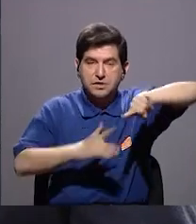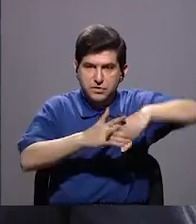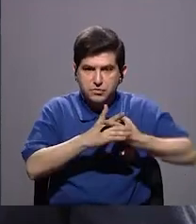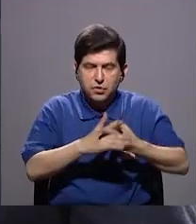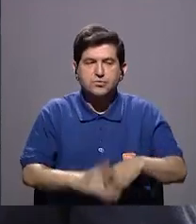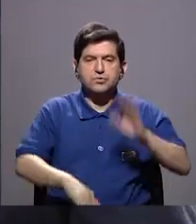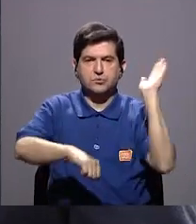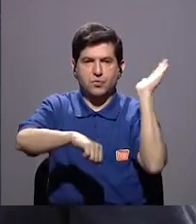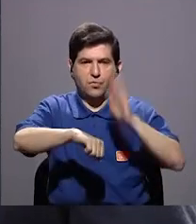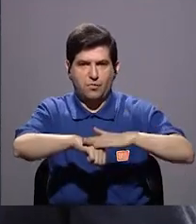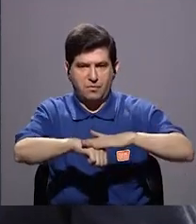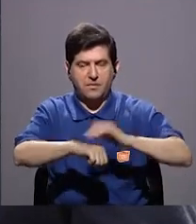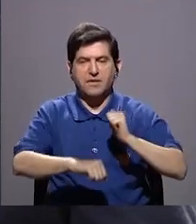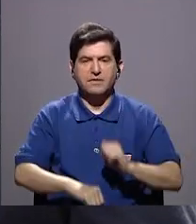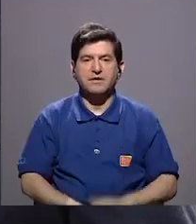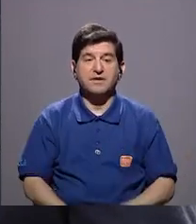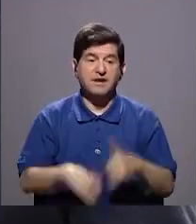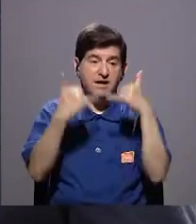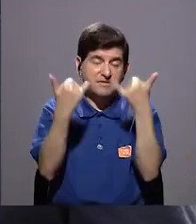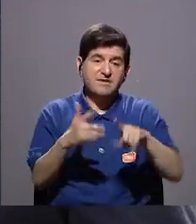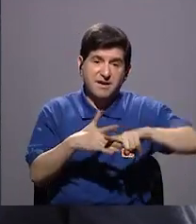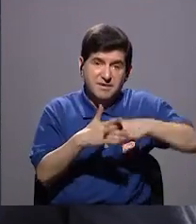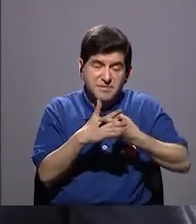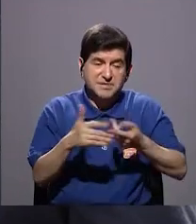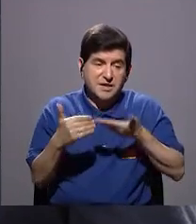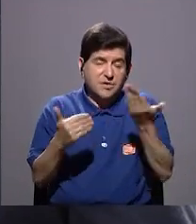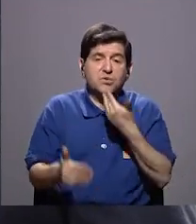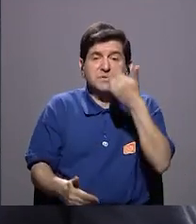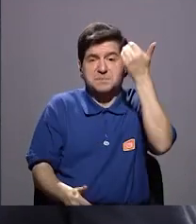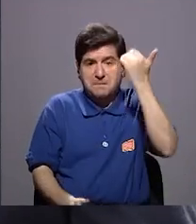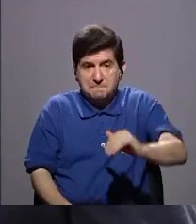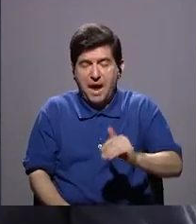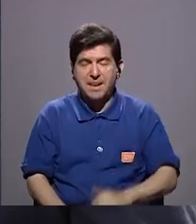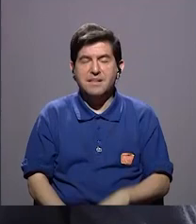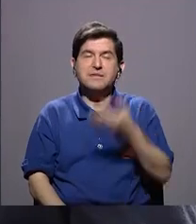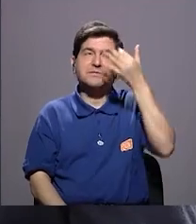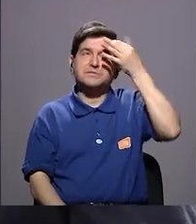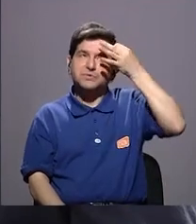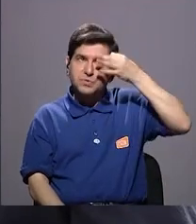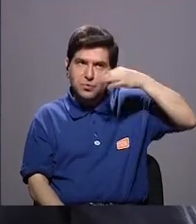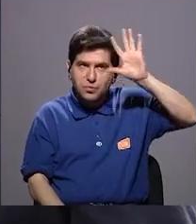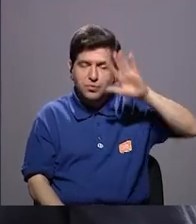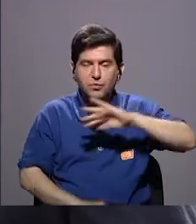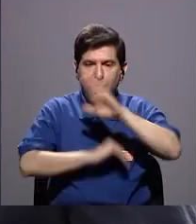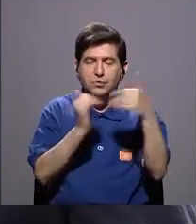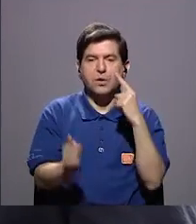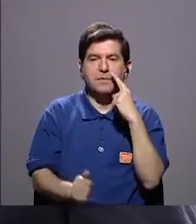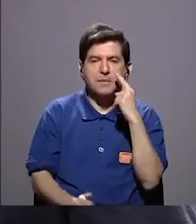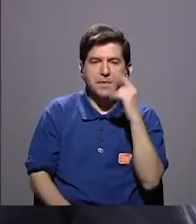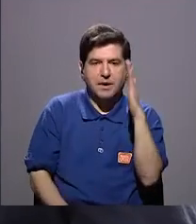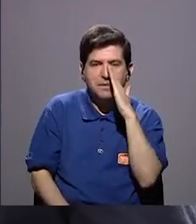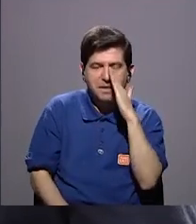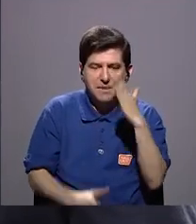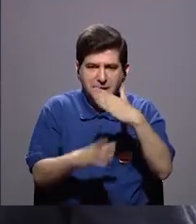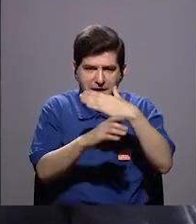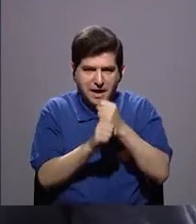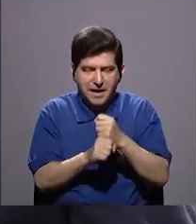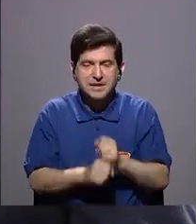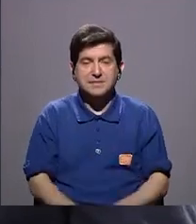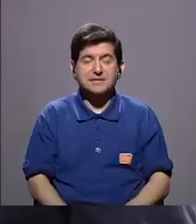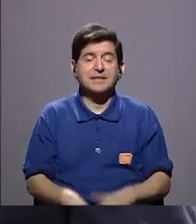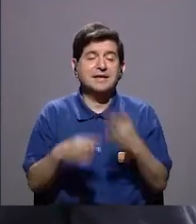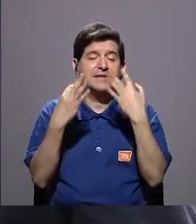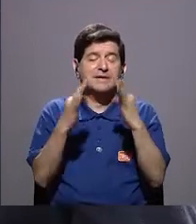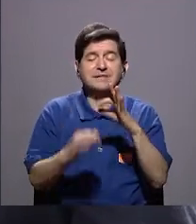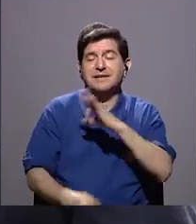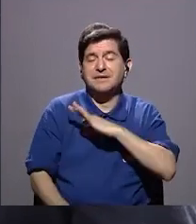a empezar por echarle la culpa, ya estamos empezando a hacer las cosas mal. Se supone que todo papá y toda mamá lo que está haciendo es en